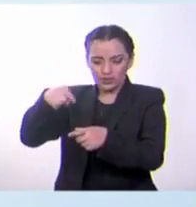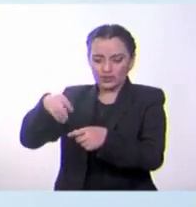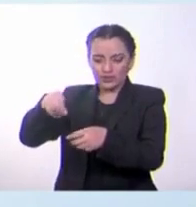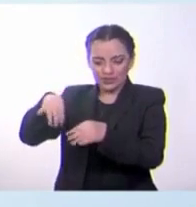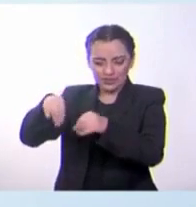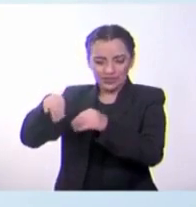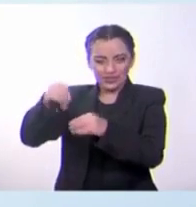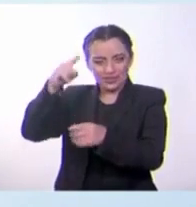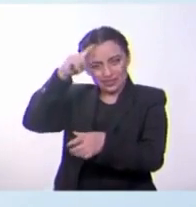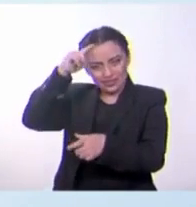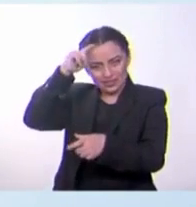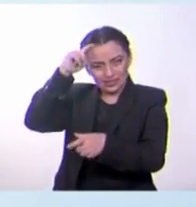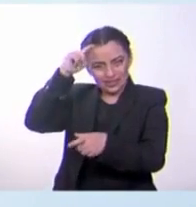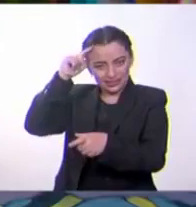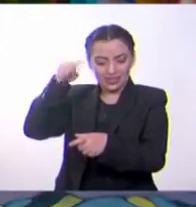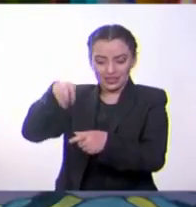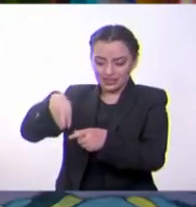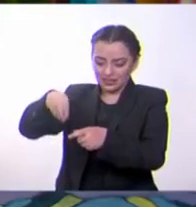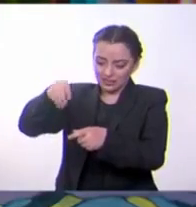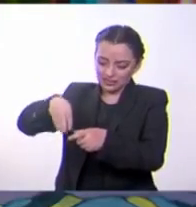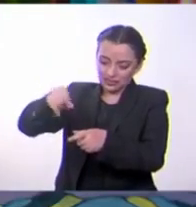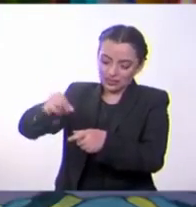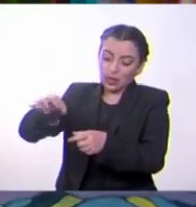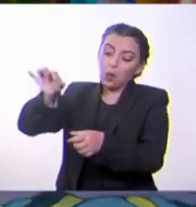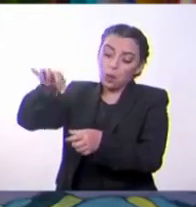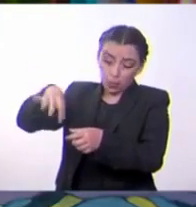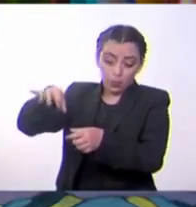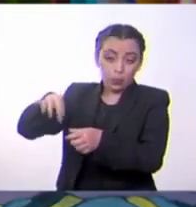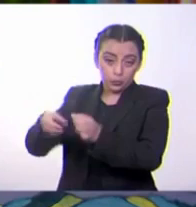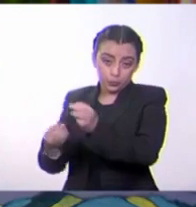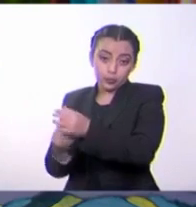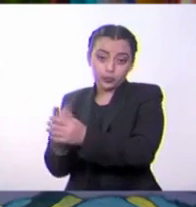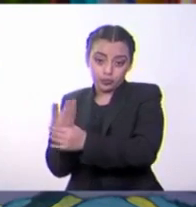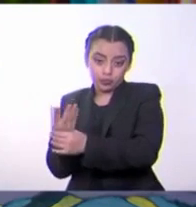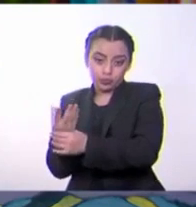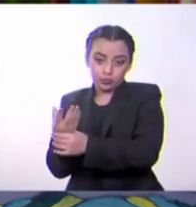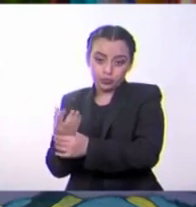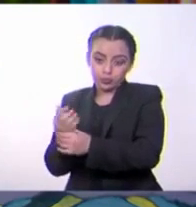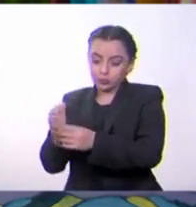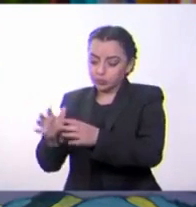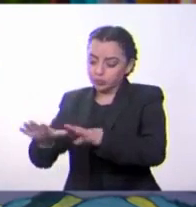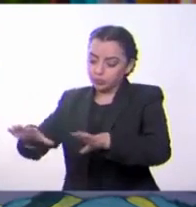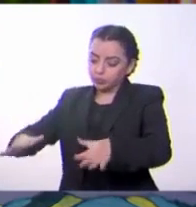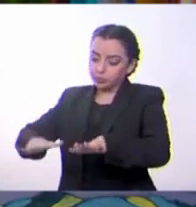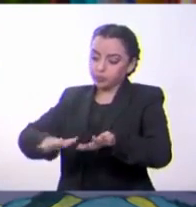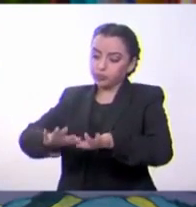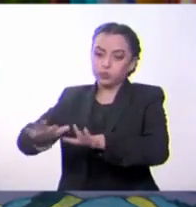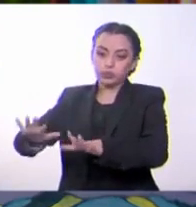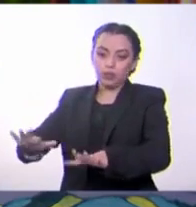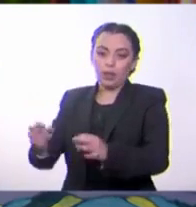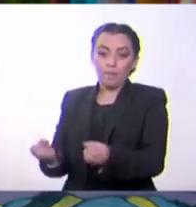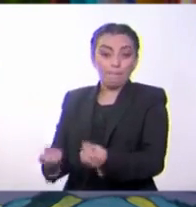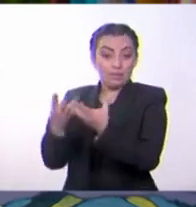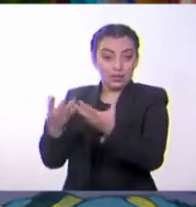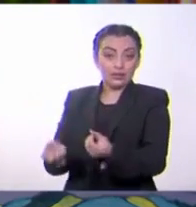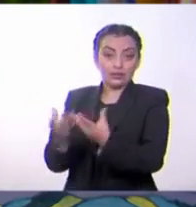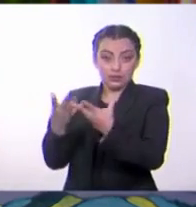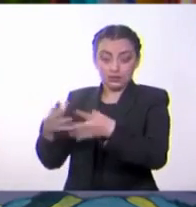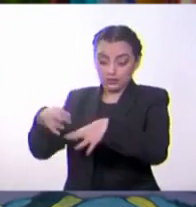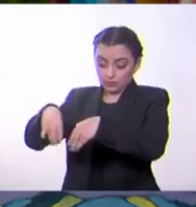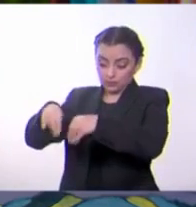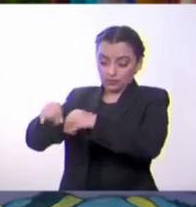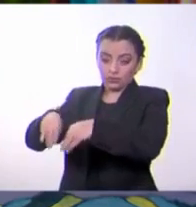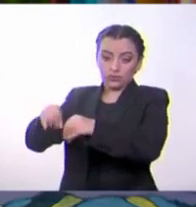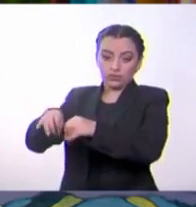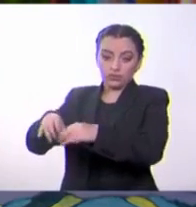O suelo para poder sembrar, que lo puedes encontrar en el jardín o donde haya mucha vegetación o incluso en